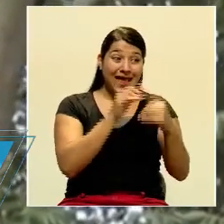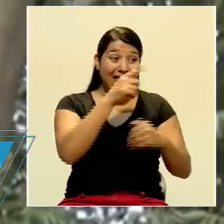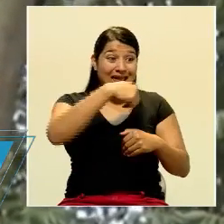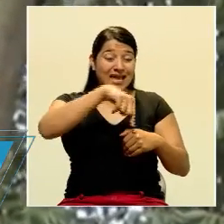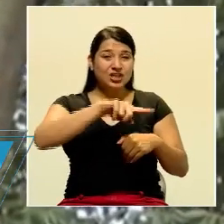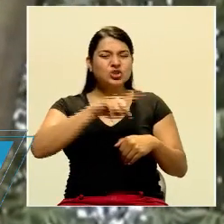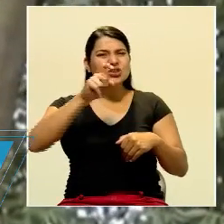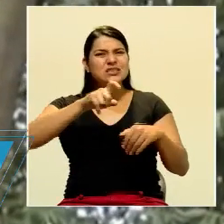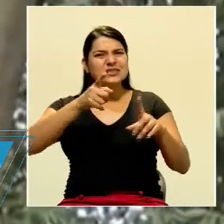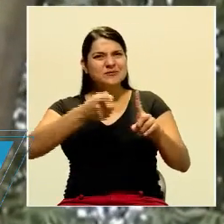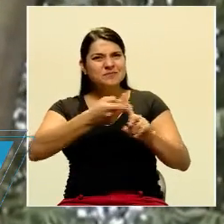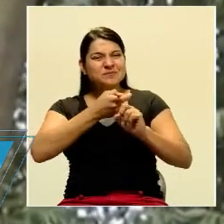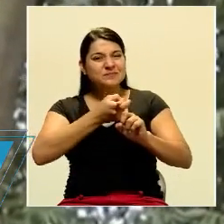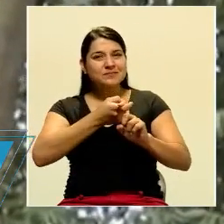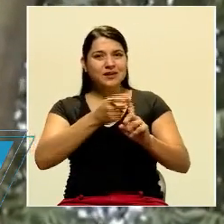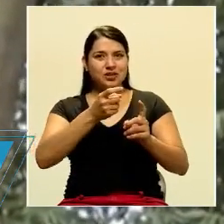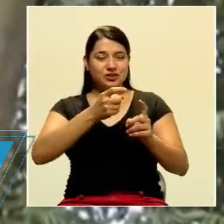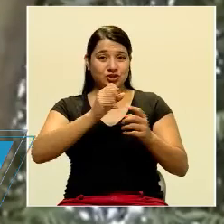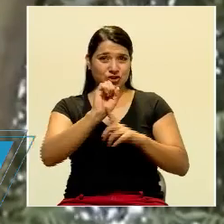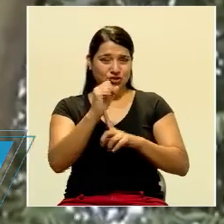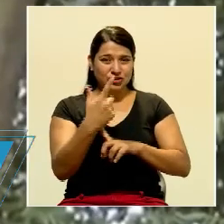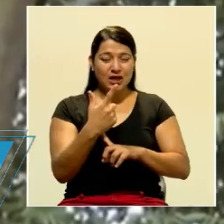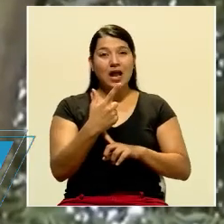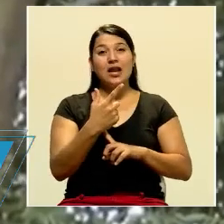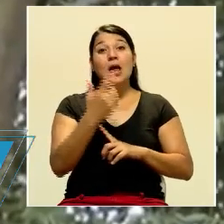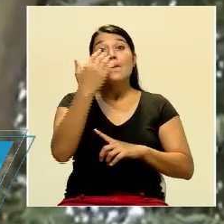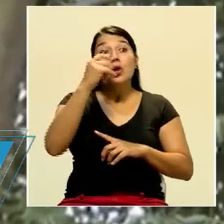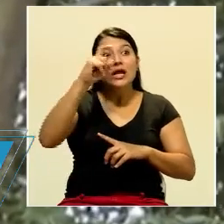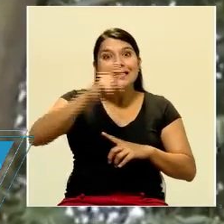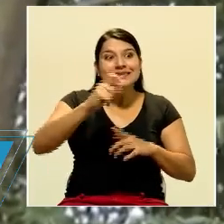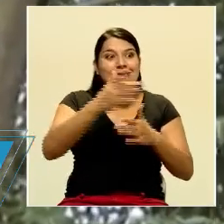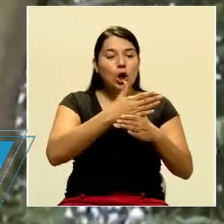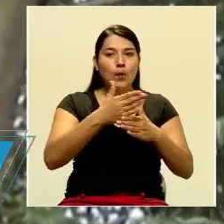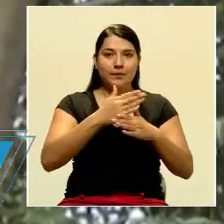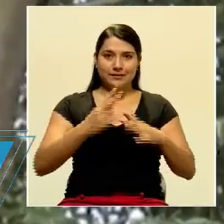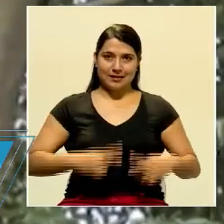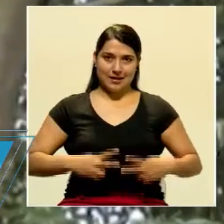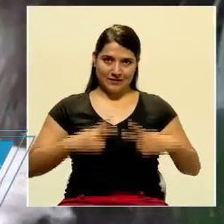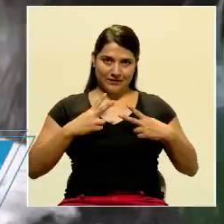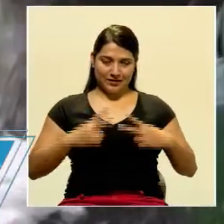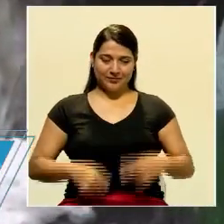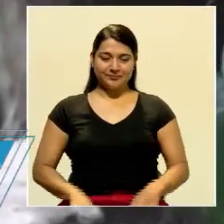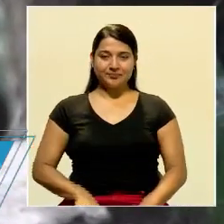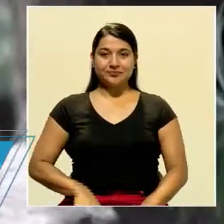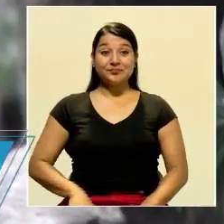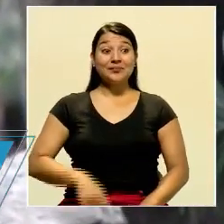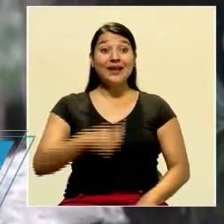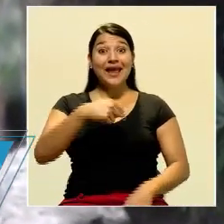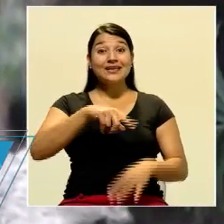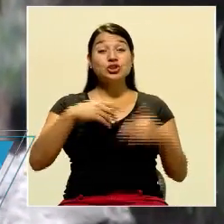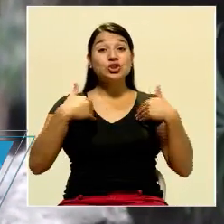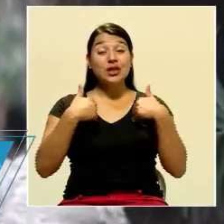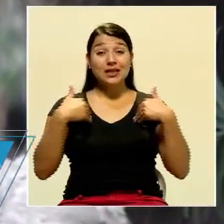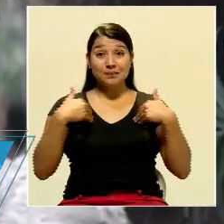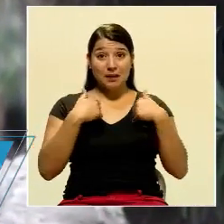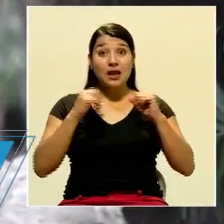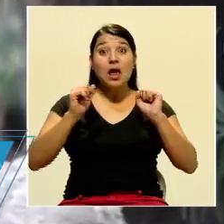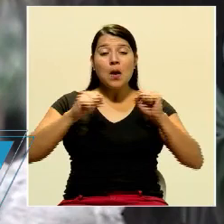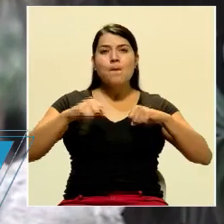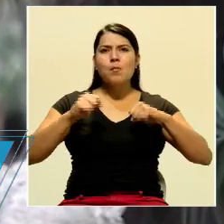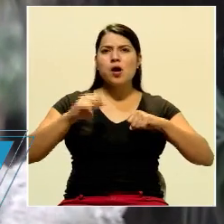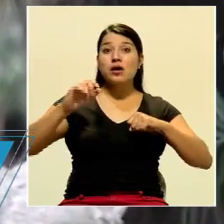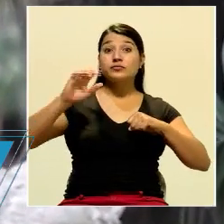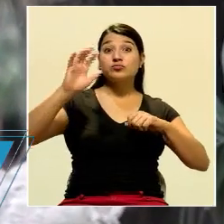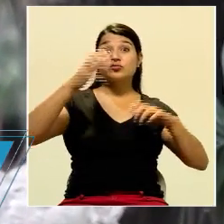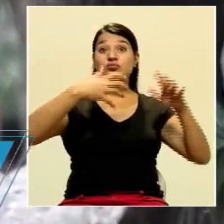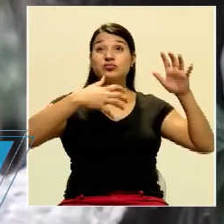porque necesitan compartir los días con otros gibones durante las etapas de su vida. Estos animales pueden desplazarse 3